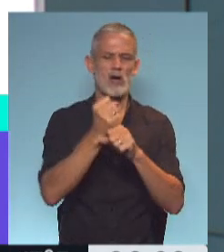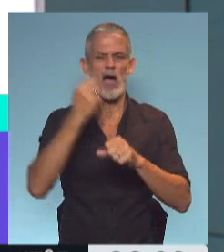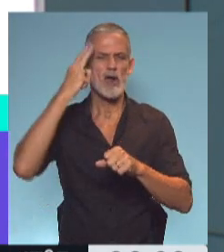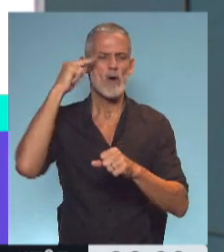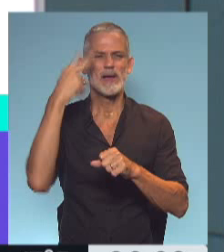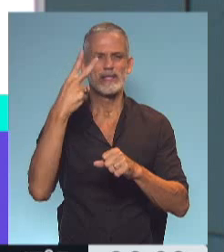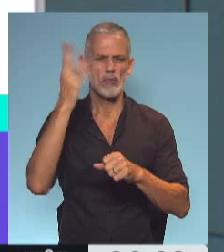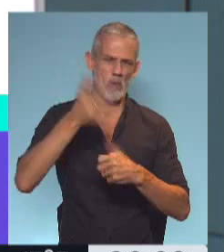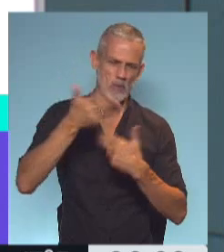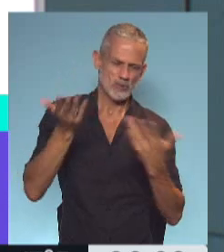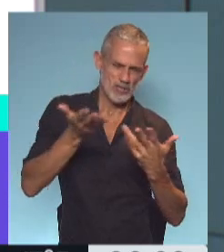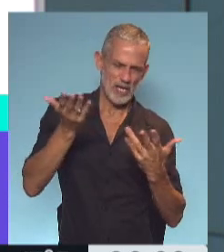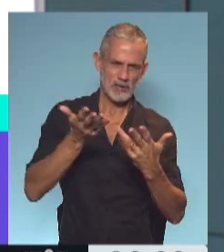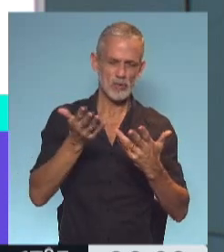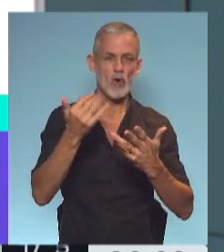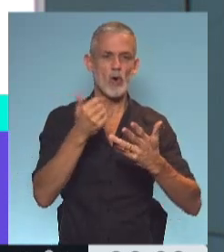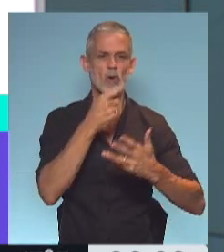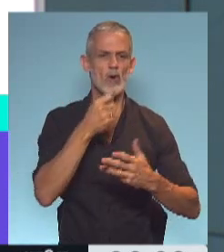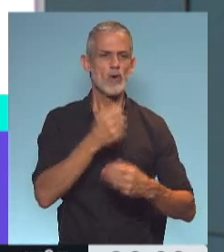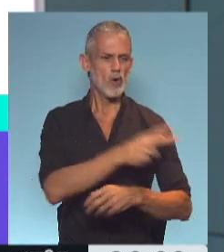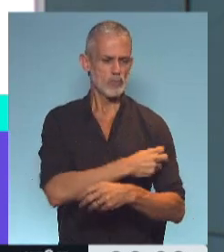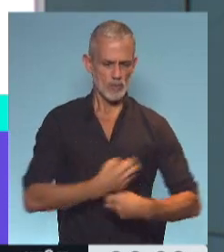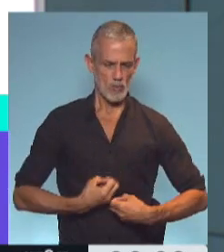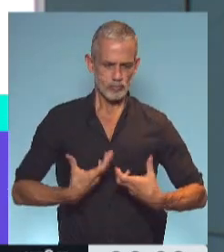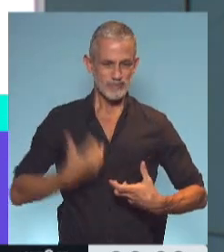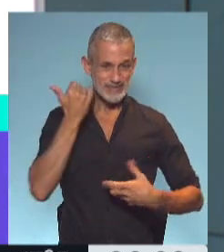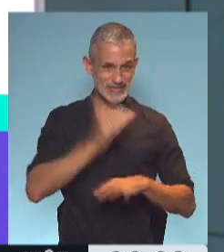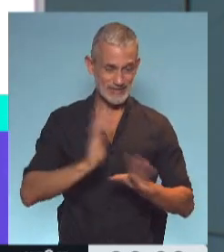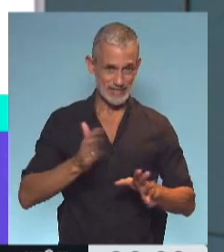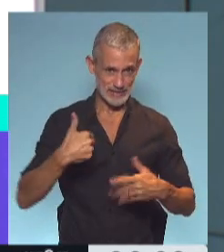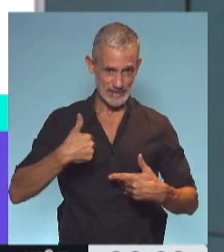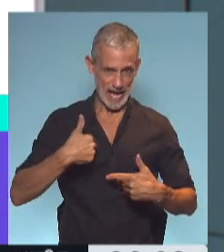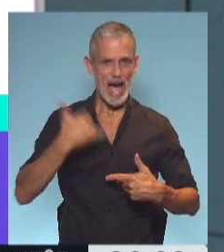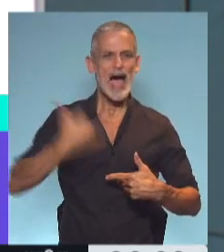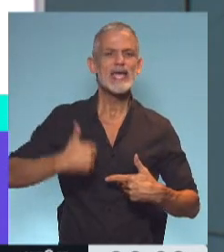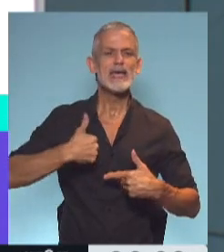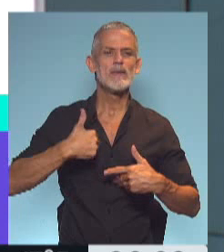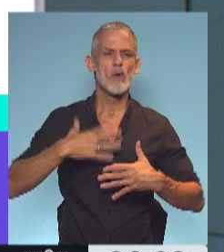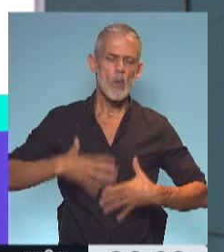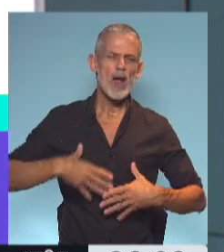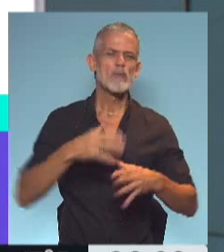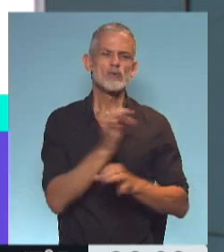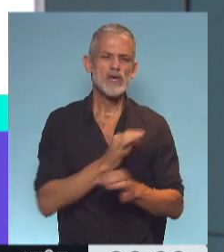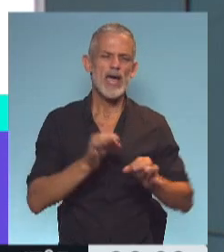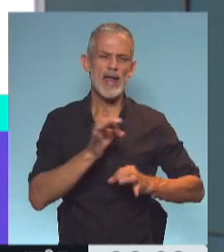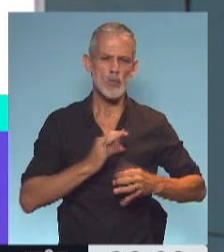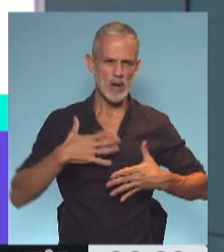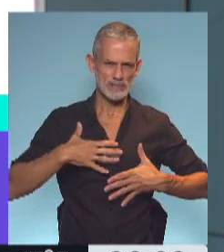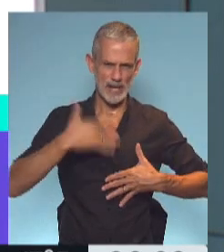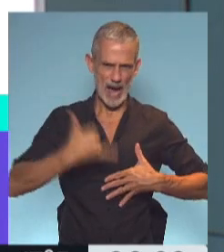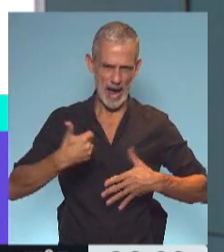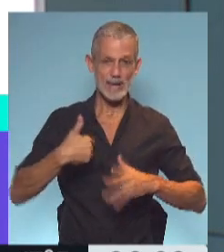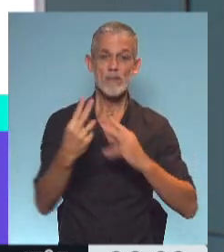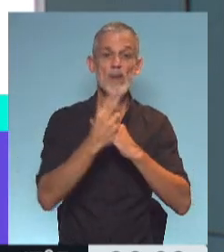haber respondido con anticuerpos y otro tipo de respuesta defensiva que tiene que ver con células. Todo eso